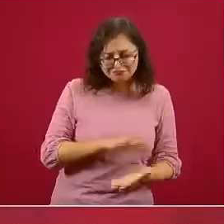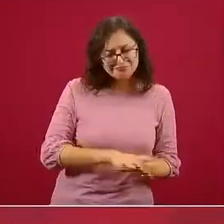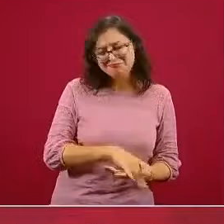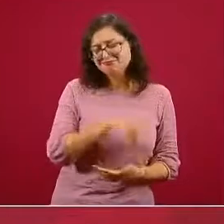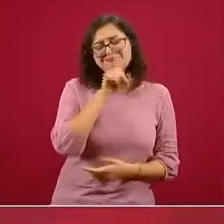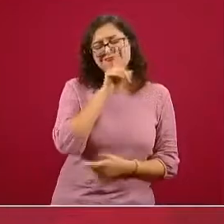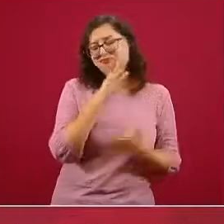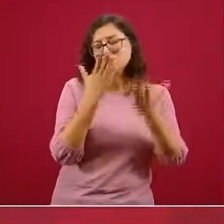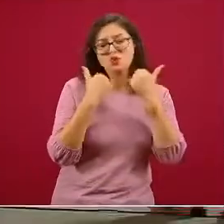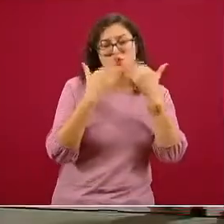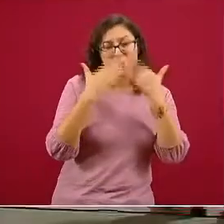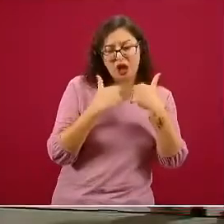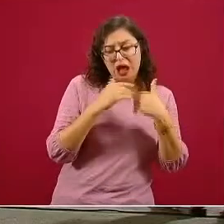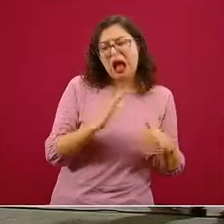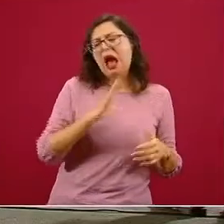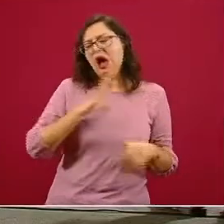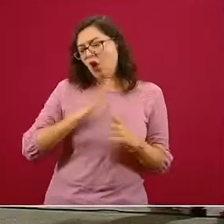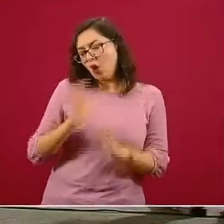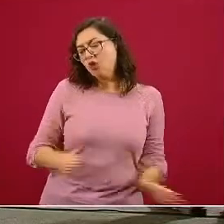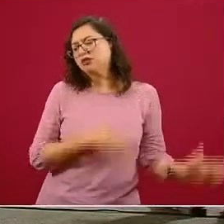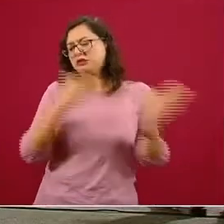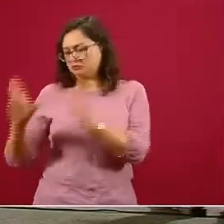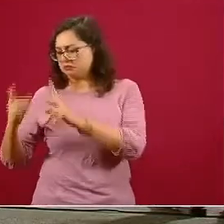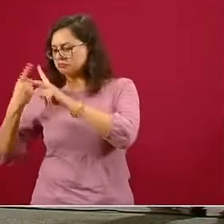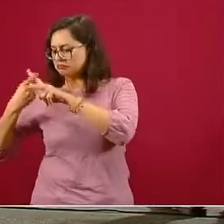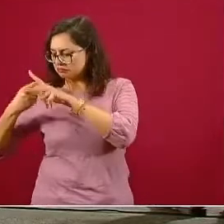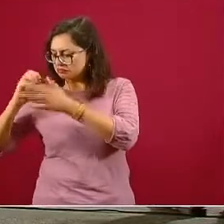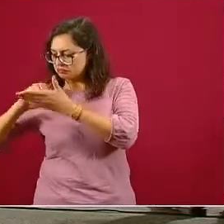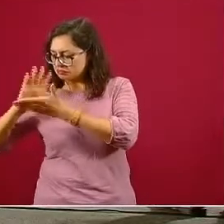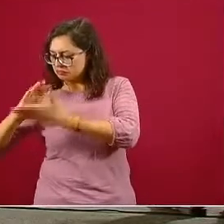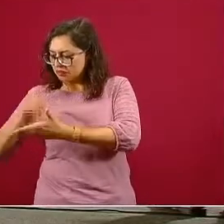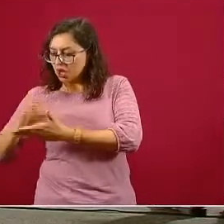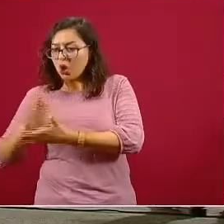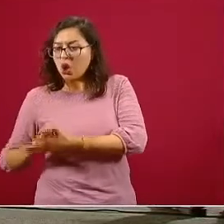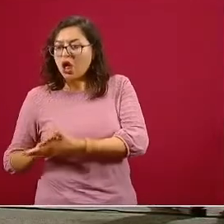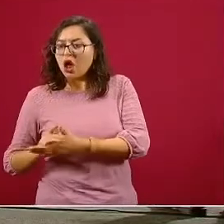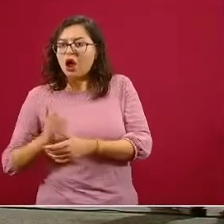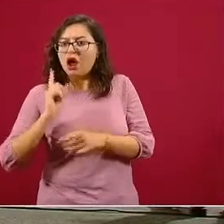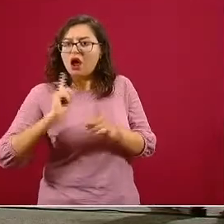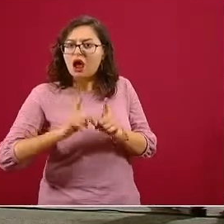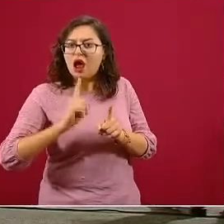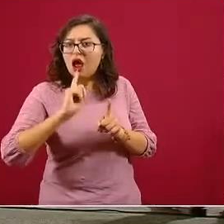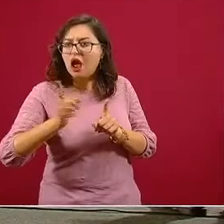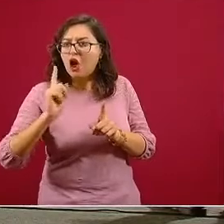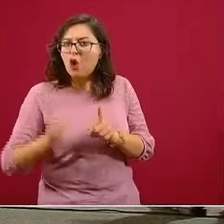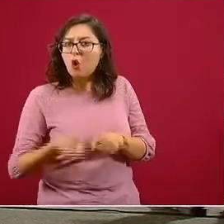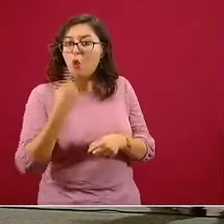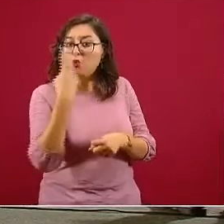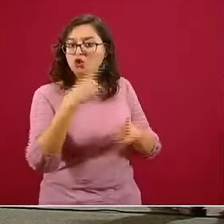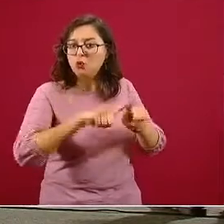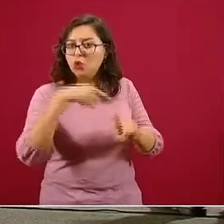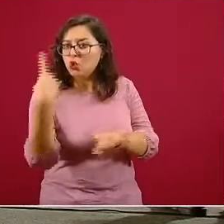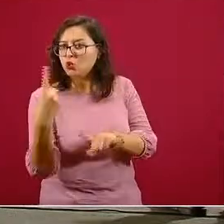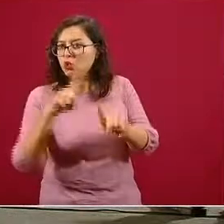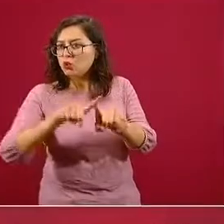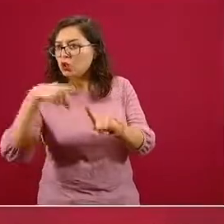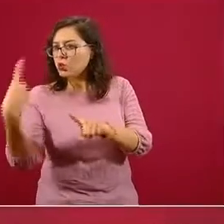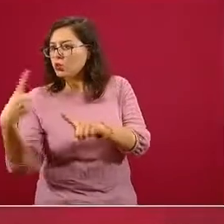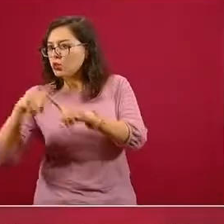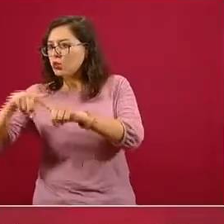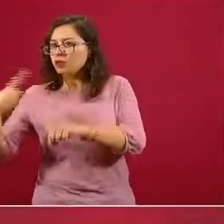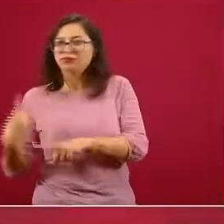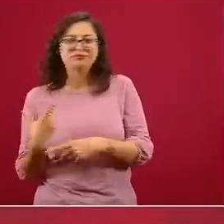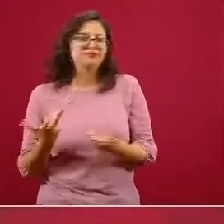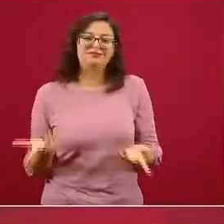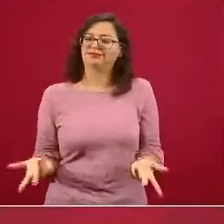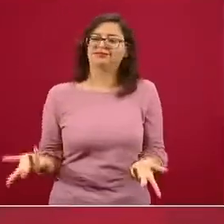Y aún las estadísticas de salud no se hacen contabilizando cada uno de los eventos. Vaya, ni